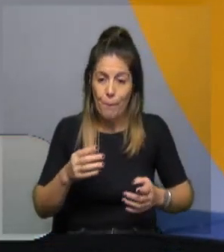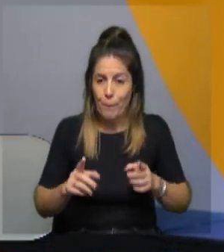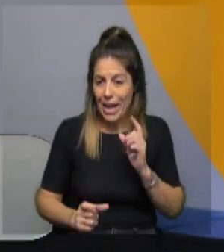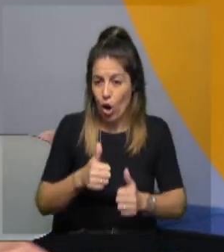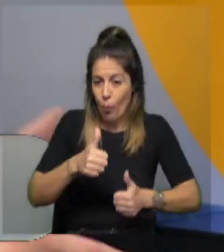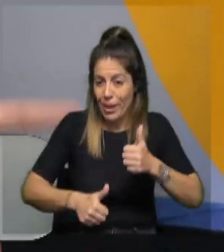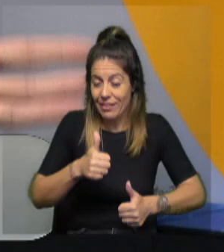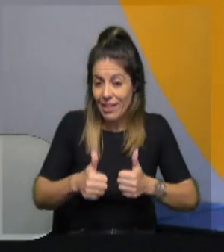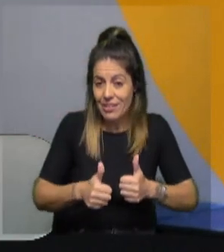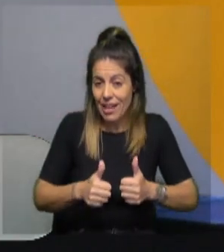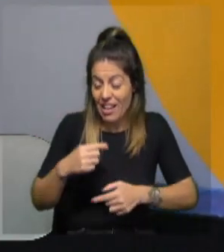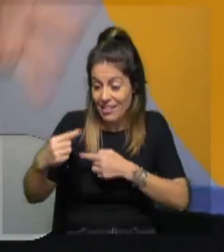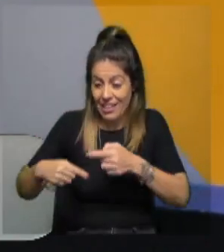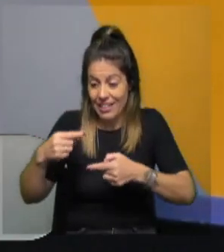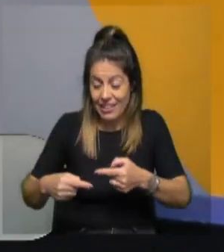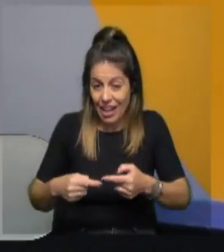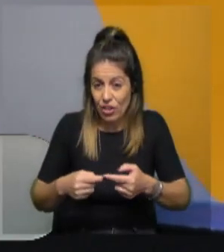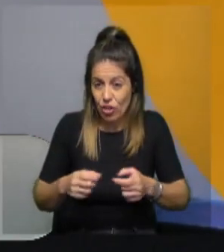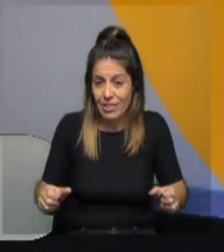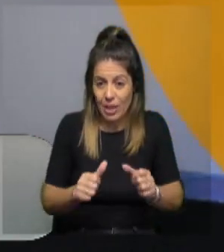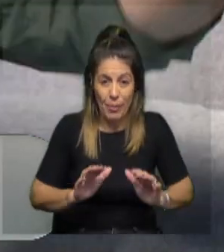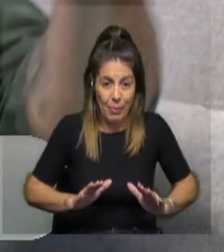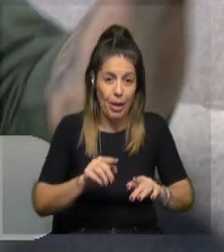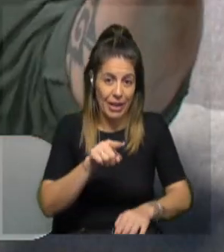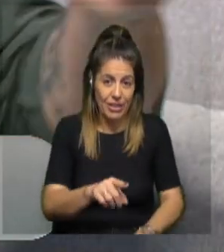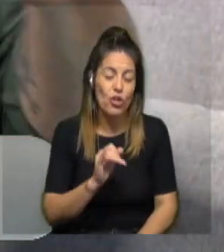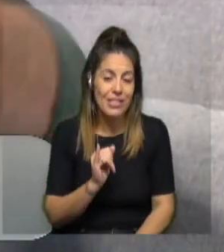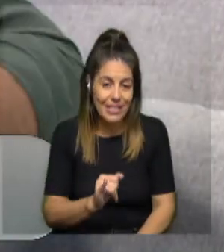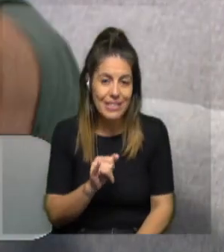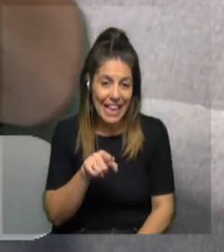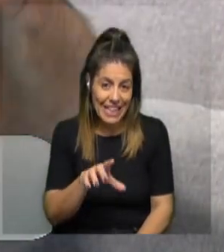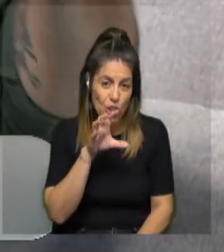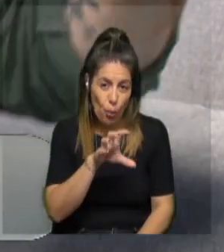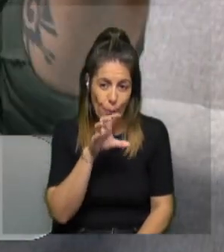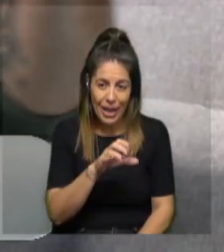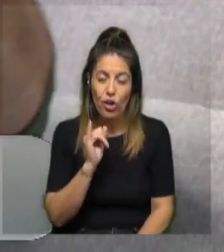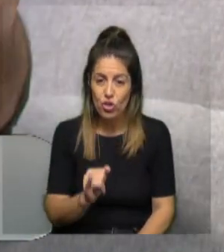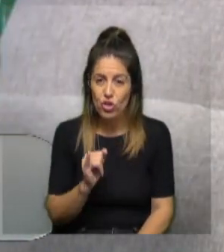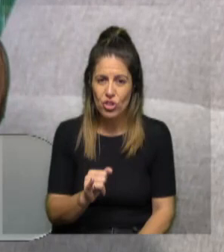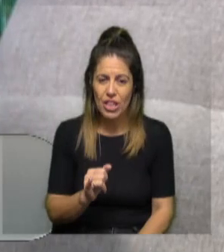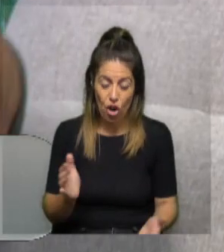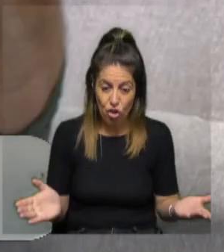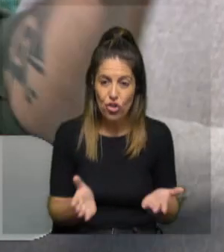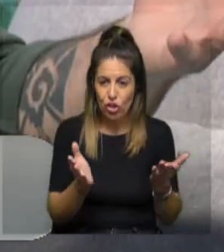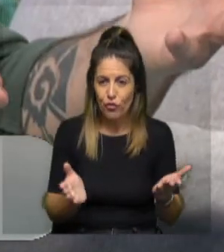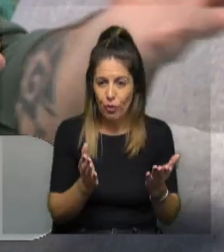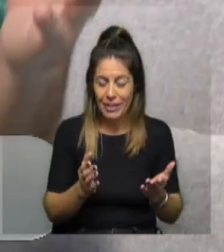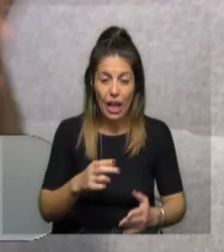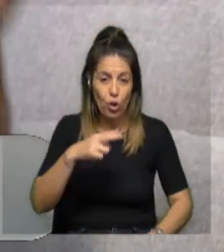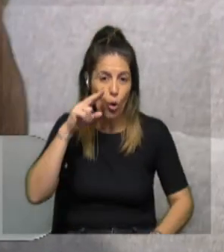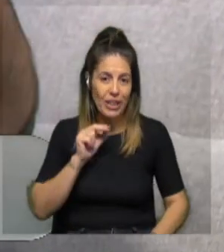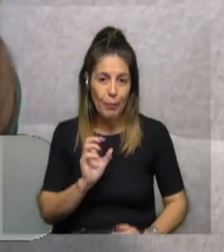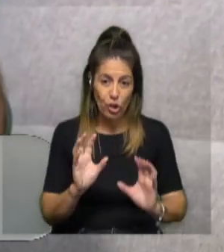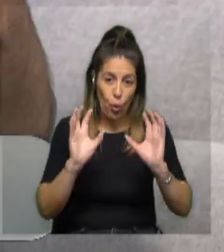están para pero, eso, genéticamente. Sí, todo. Ese tipo de perro, sí, yo estoy fomentando un temperamento. Una